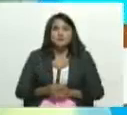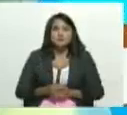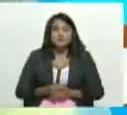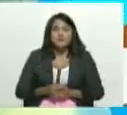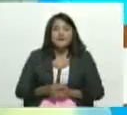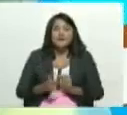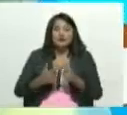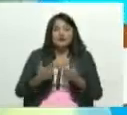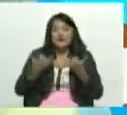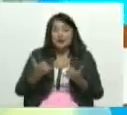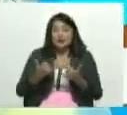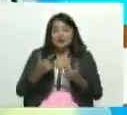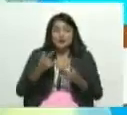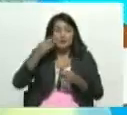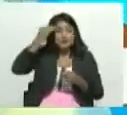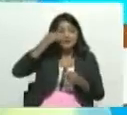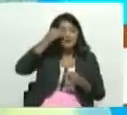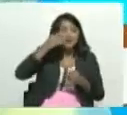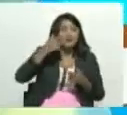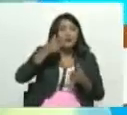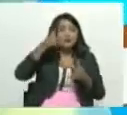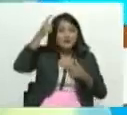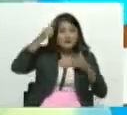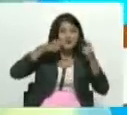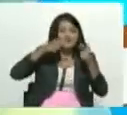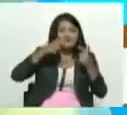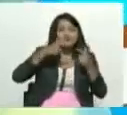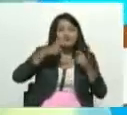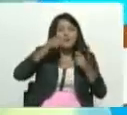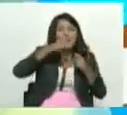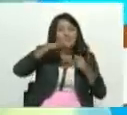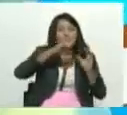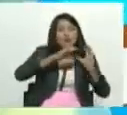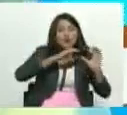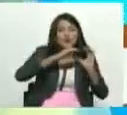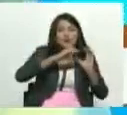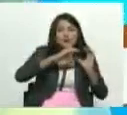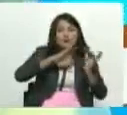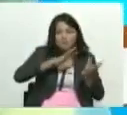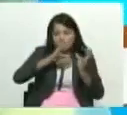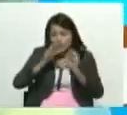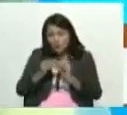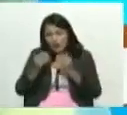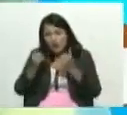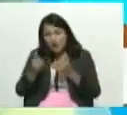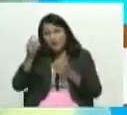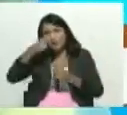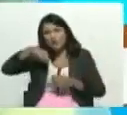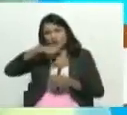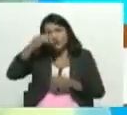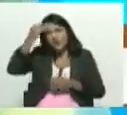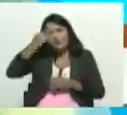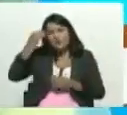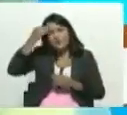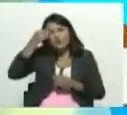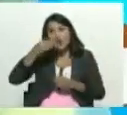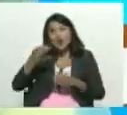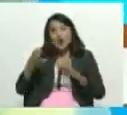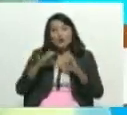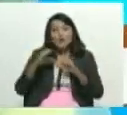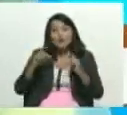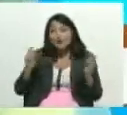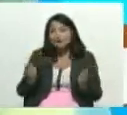comunicador del comandante nos enseñó a pensar y a hacer la comunicación popular